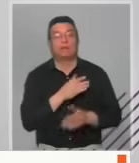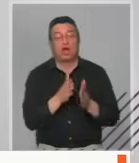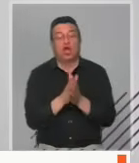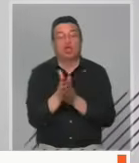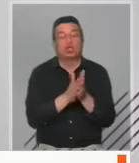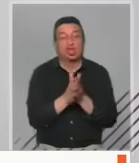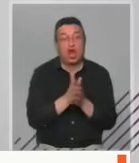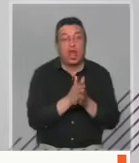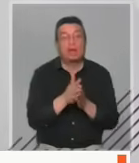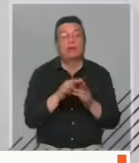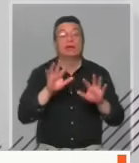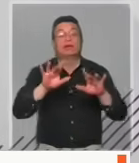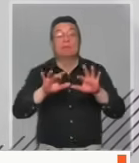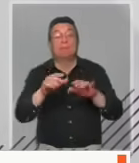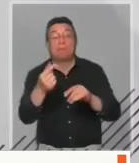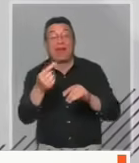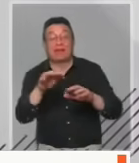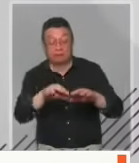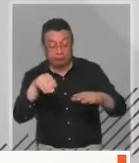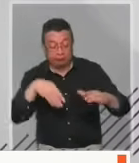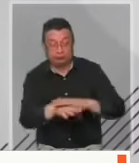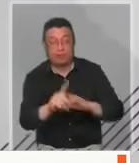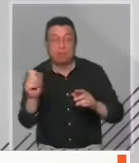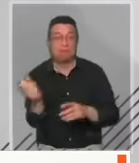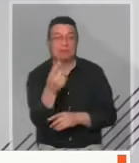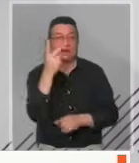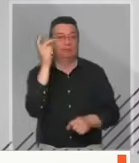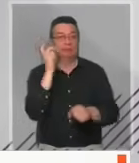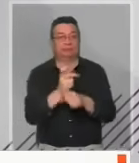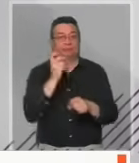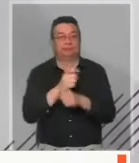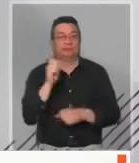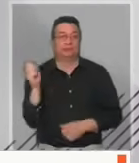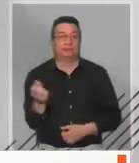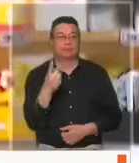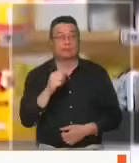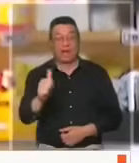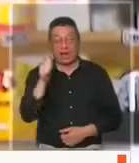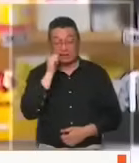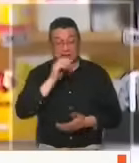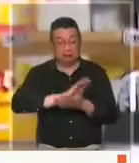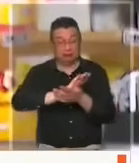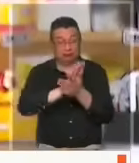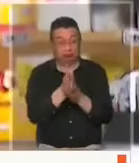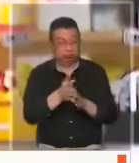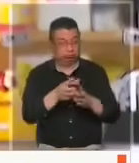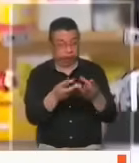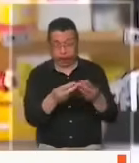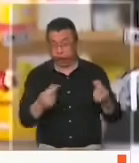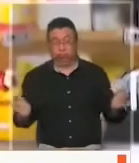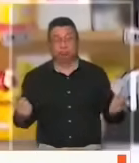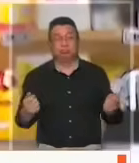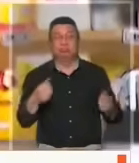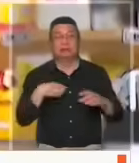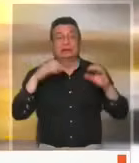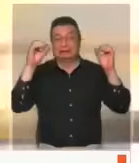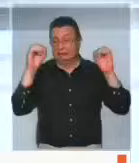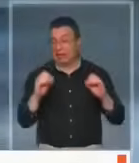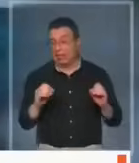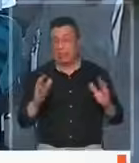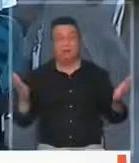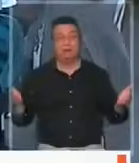y la caja registradora, lo primero en sustraer. Ayer nos dejaron sin nada. Nos dejaron prácticamente sin